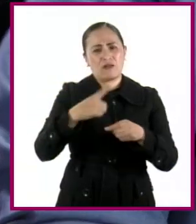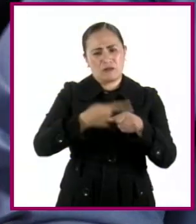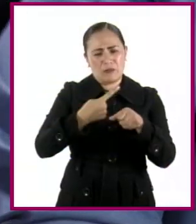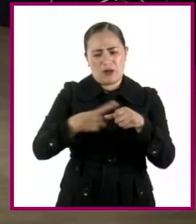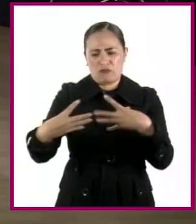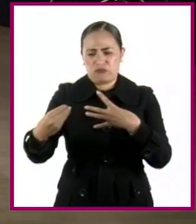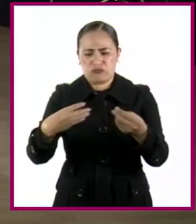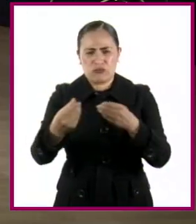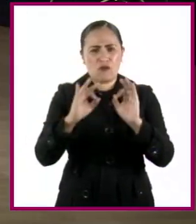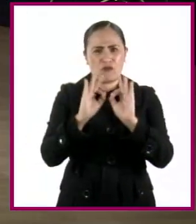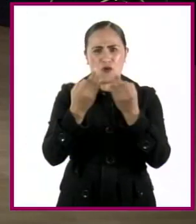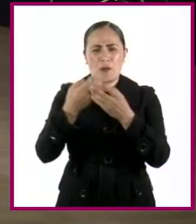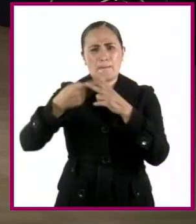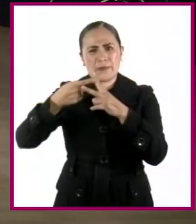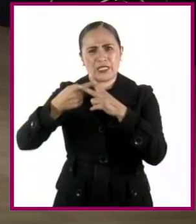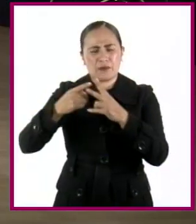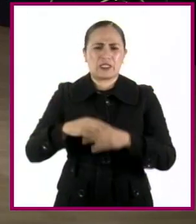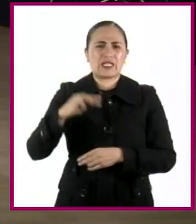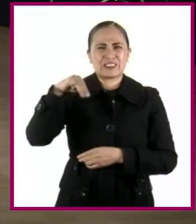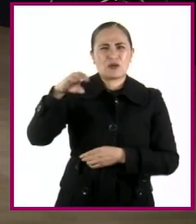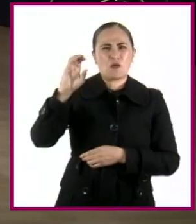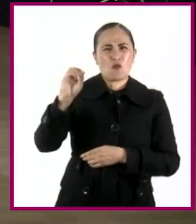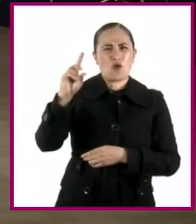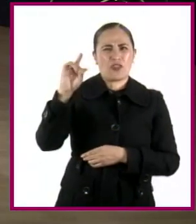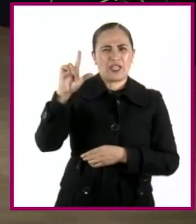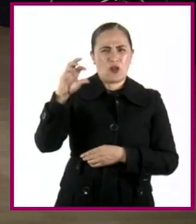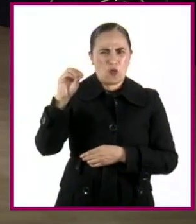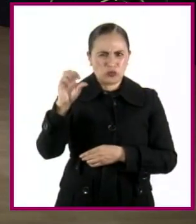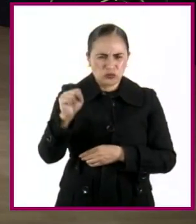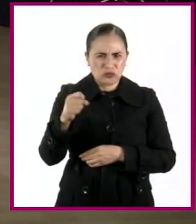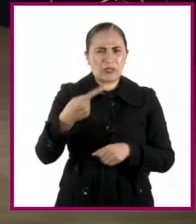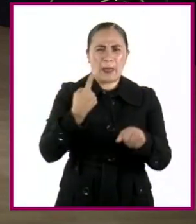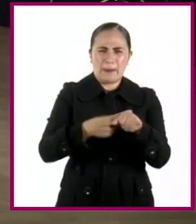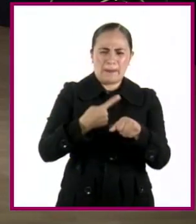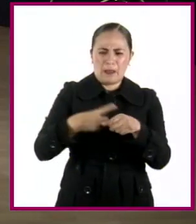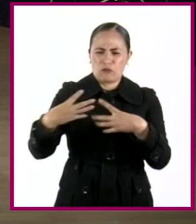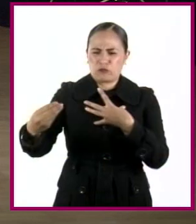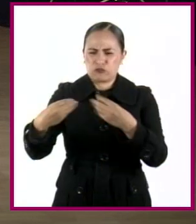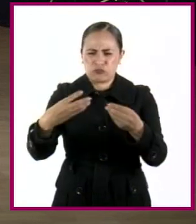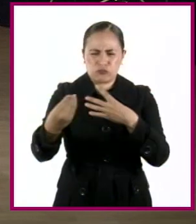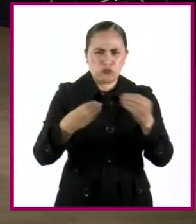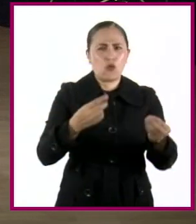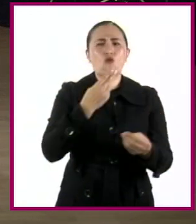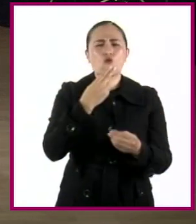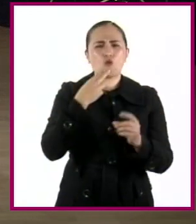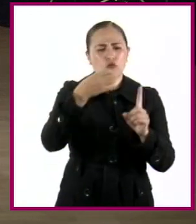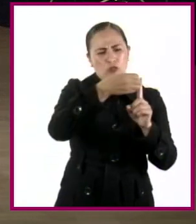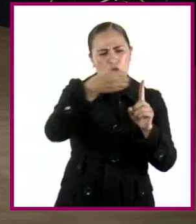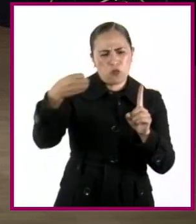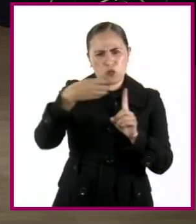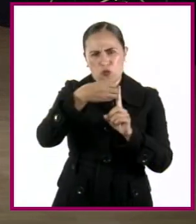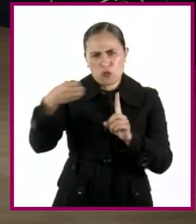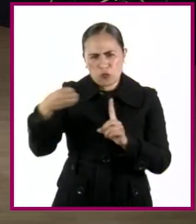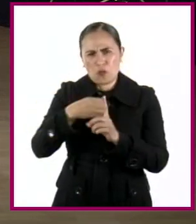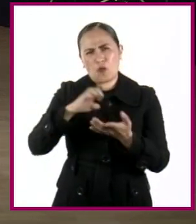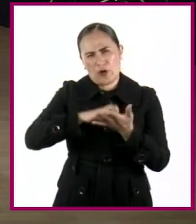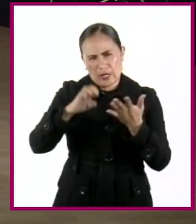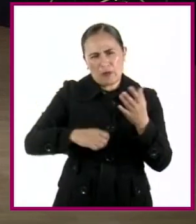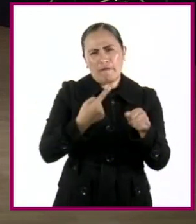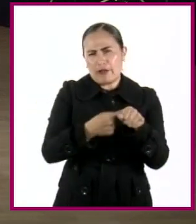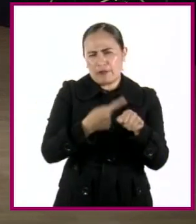matemáticos. Leí que los modelos epidemiológicos utilizan ecuaciones diferenciales en los datos de la enfermedad en